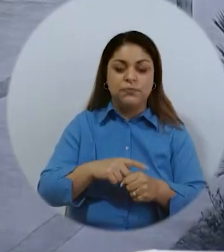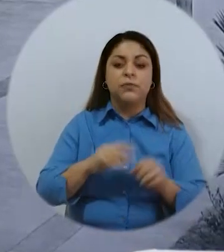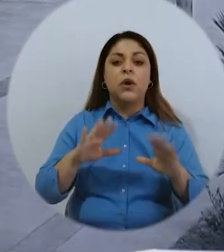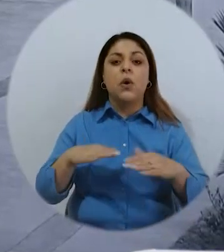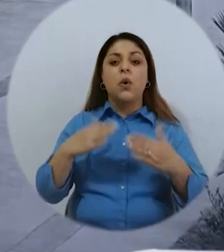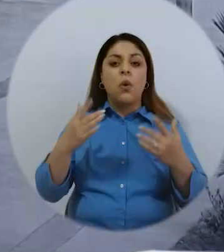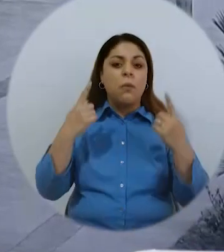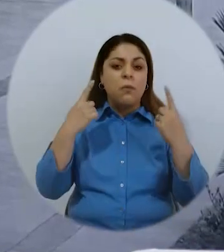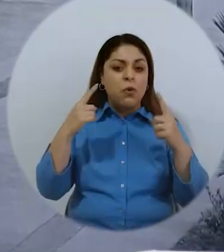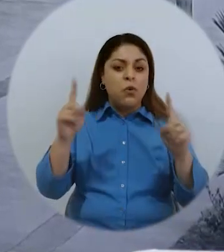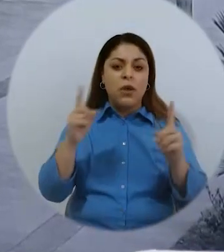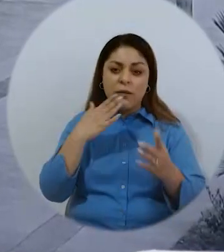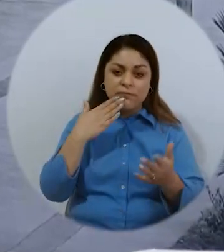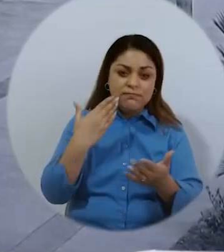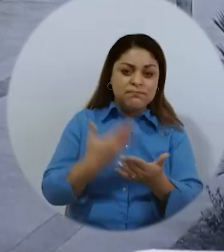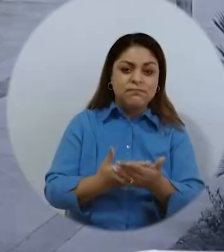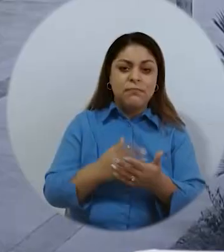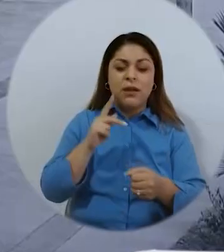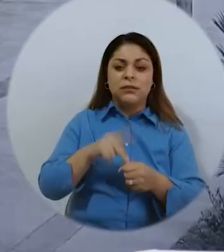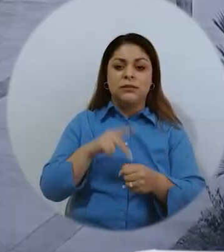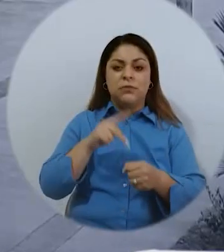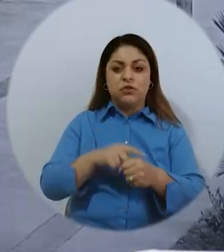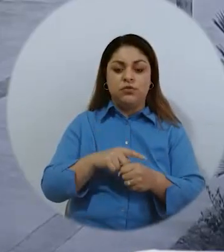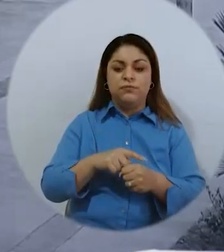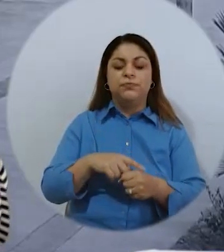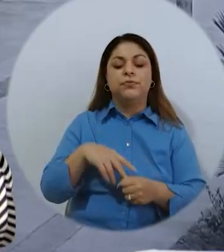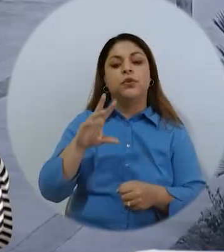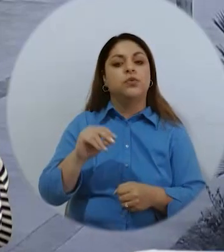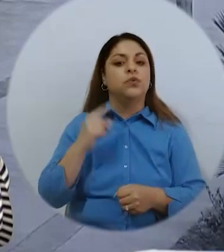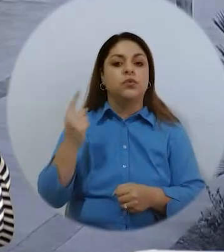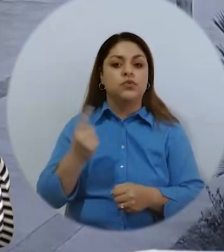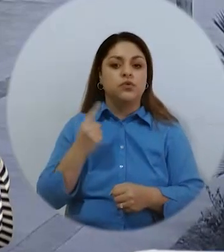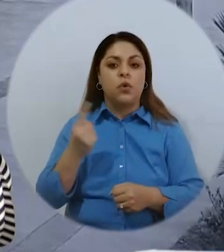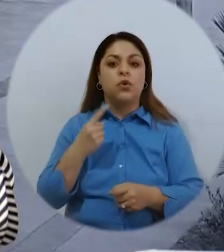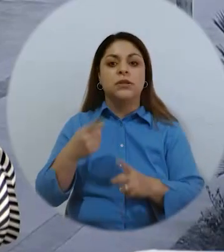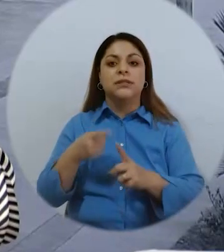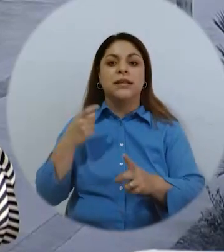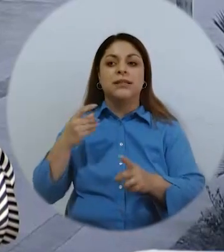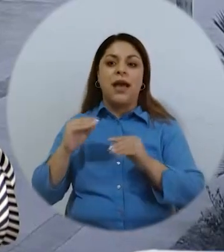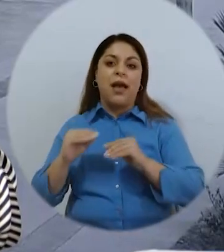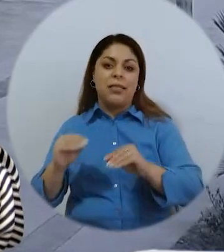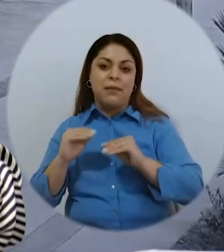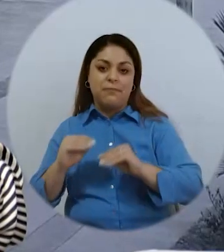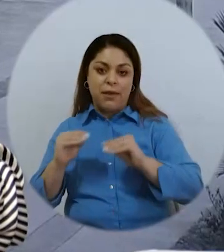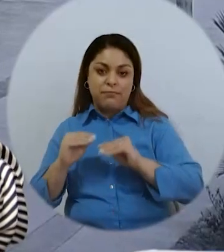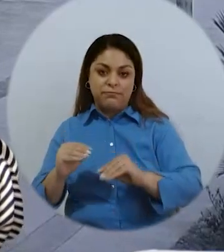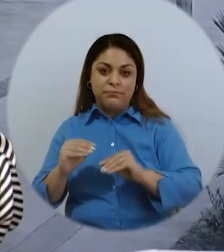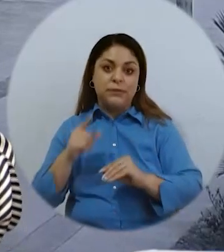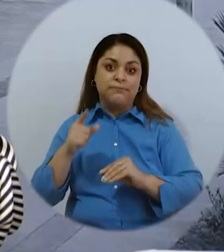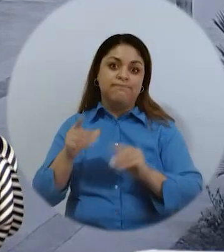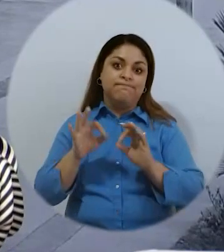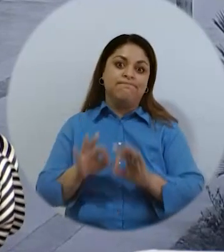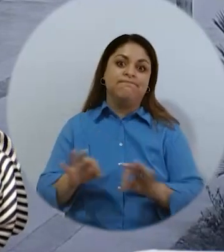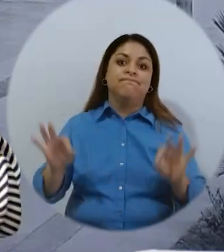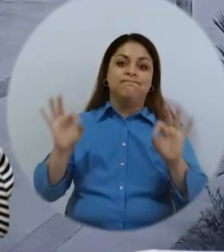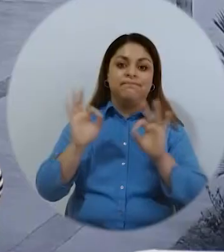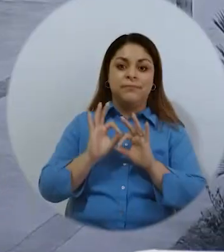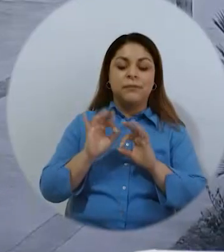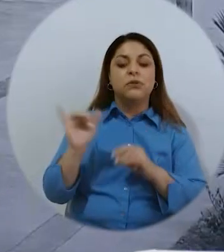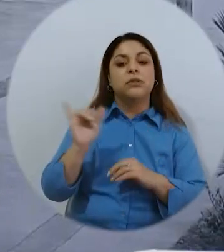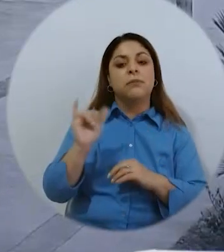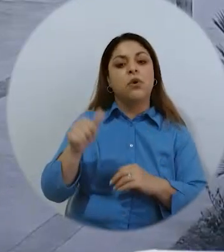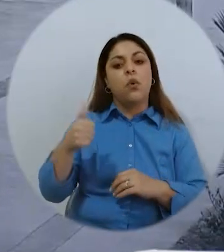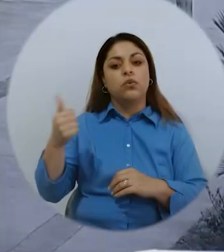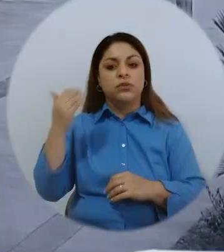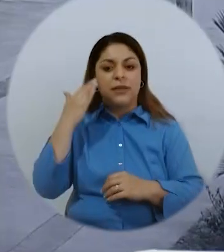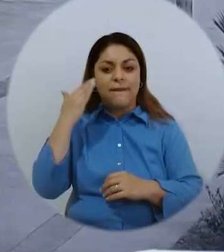¿Cómo logramos una efectiva participación? No solo desde la academia, que es fundamental, sino